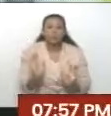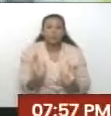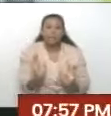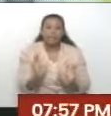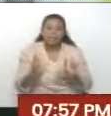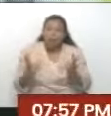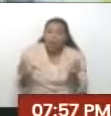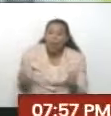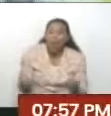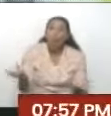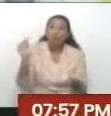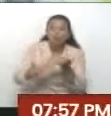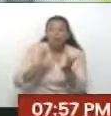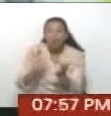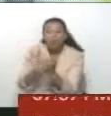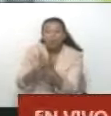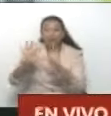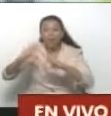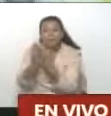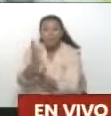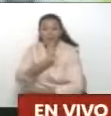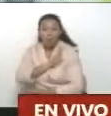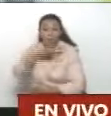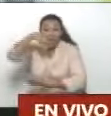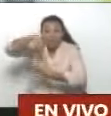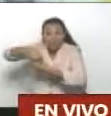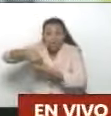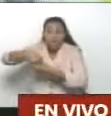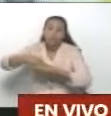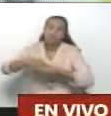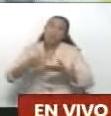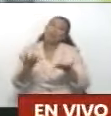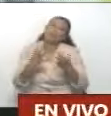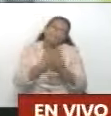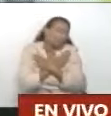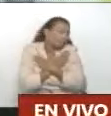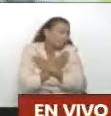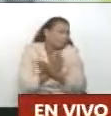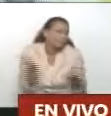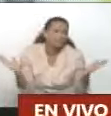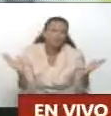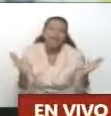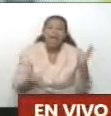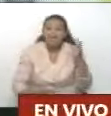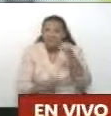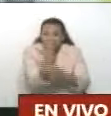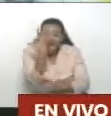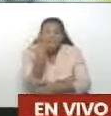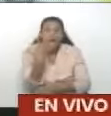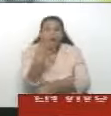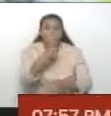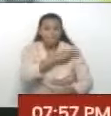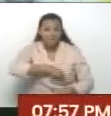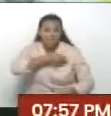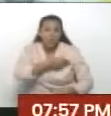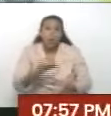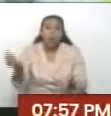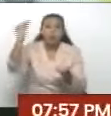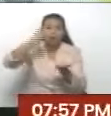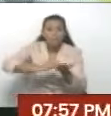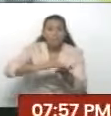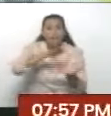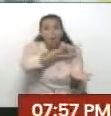familia a disfrutar el amor de los abrazos de los suyos, nace la gran misión Vuelta a la Patria.